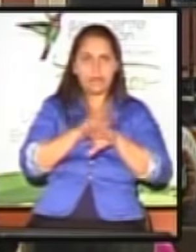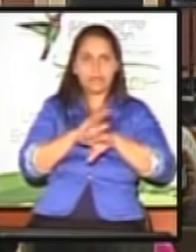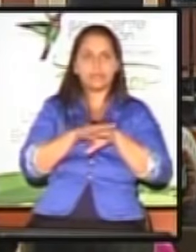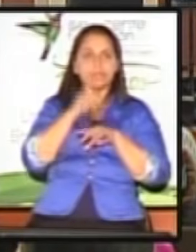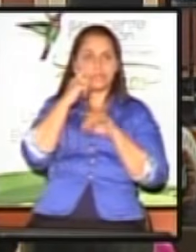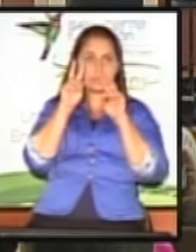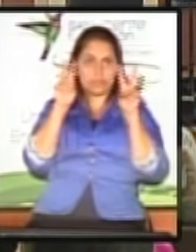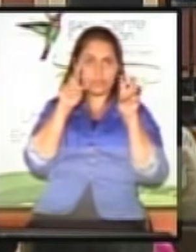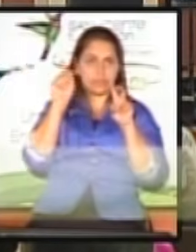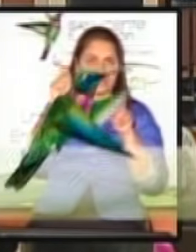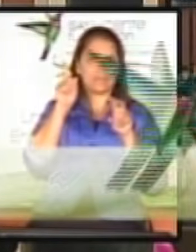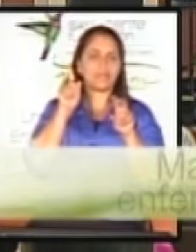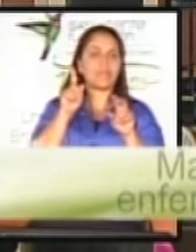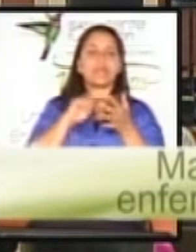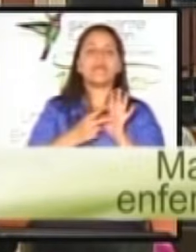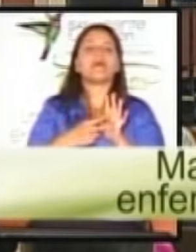su familia.